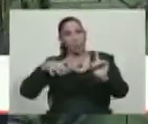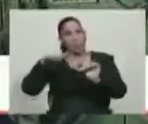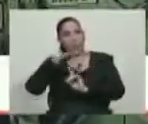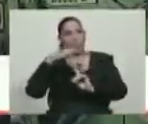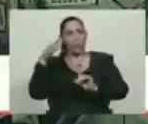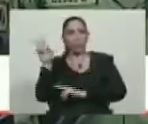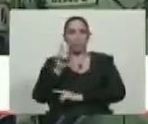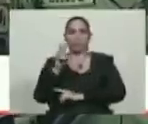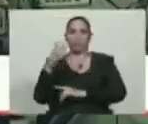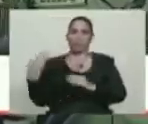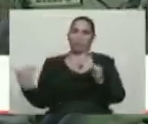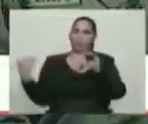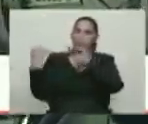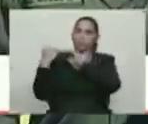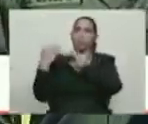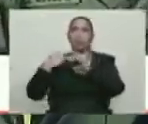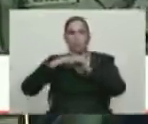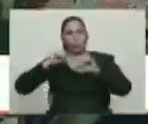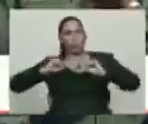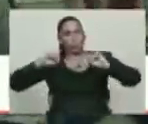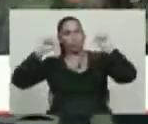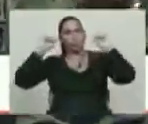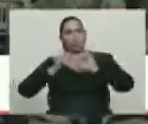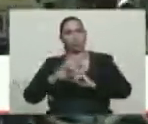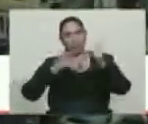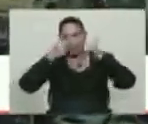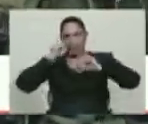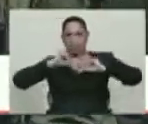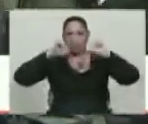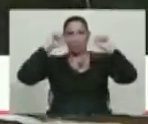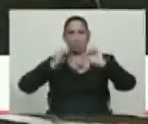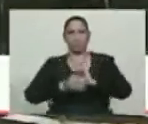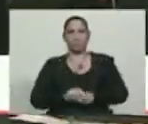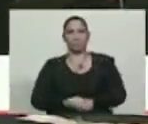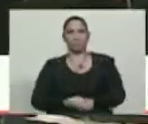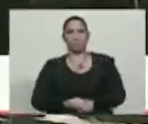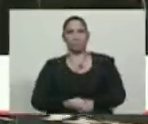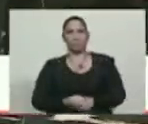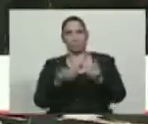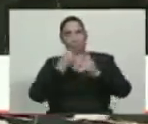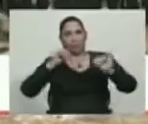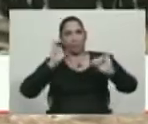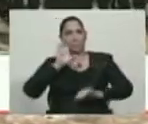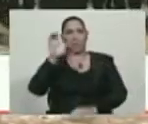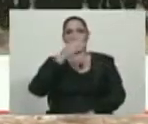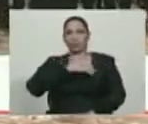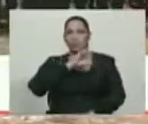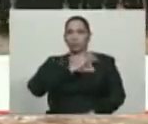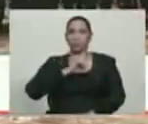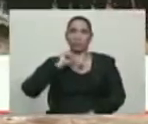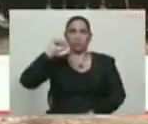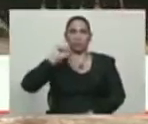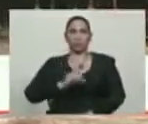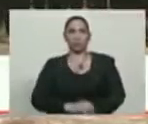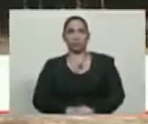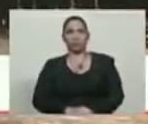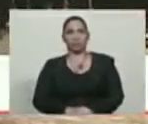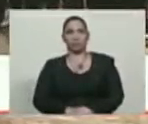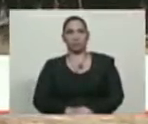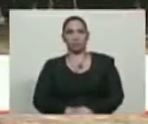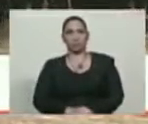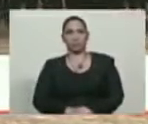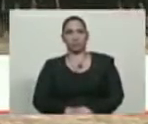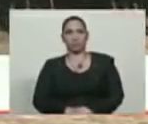al lado de nosotros. Nosotros venceremos. ¡Chávez vive! ¡La patria sigue! ¡Independencia y patria socialista!